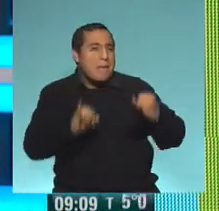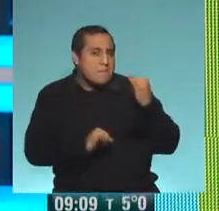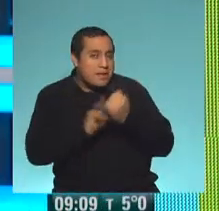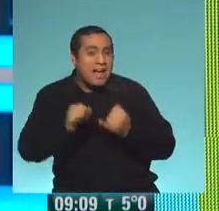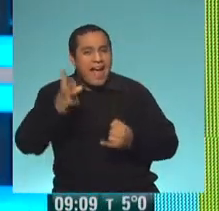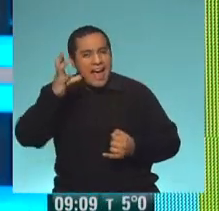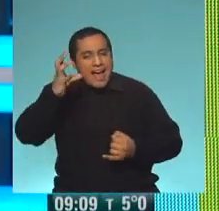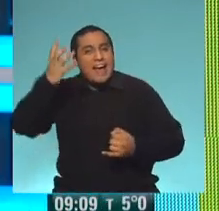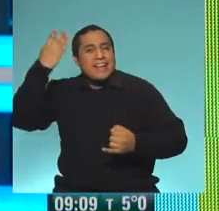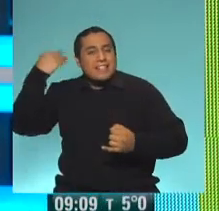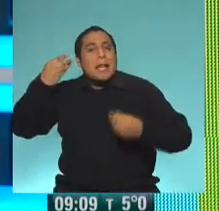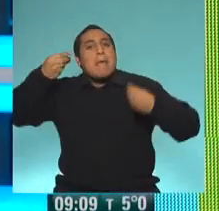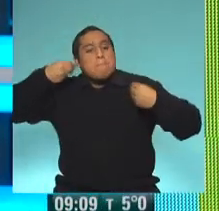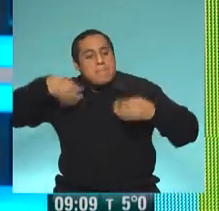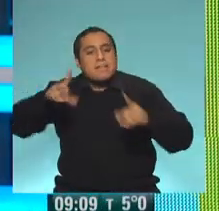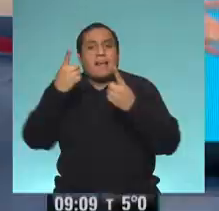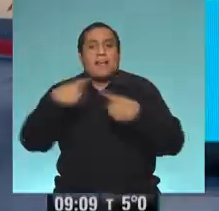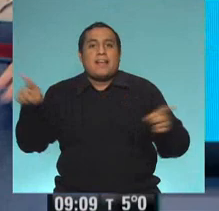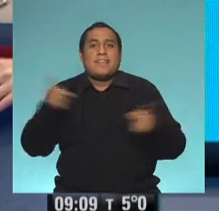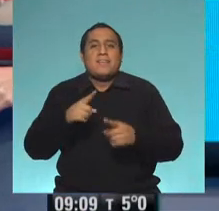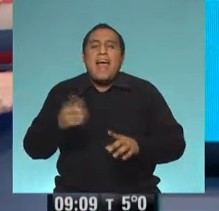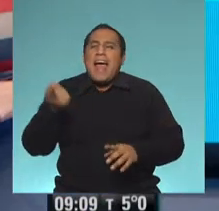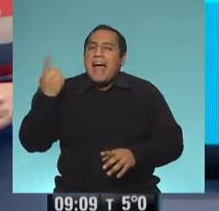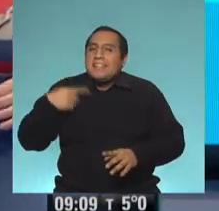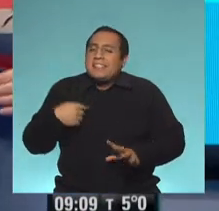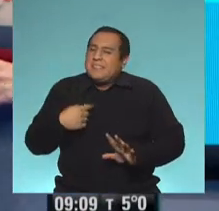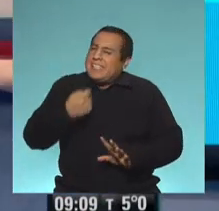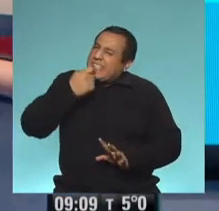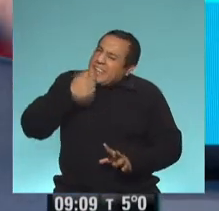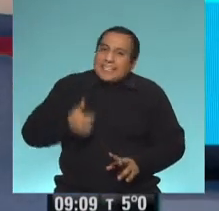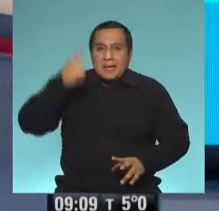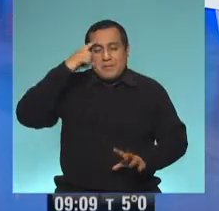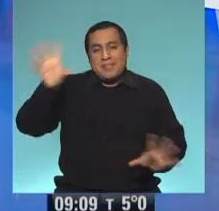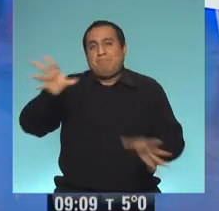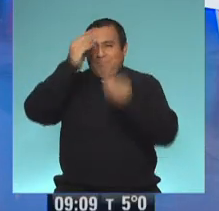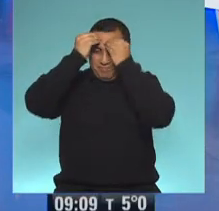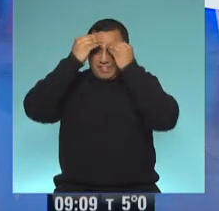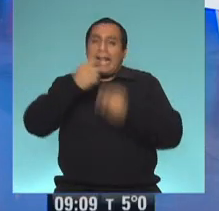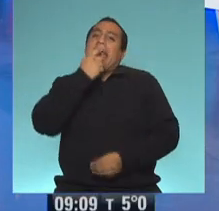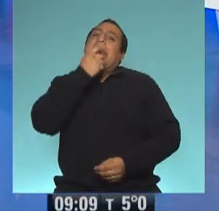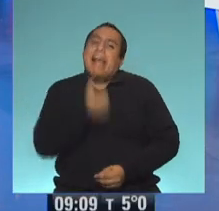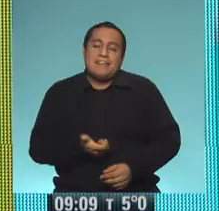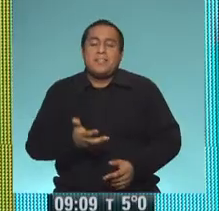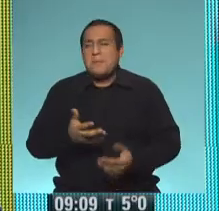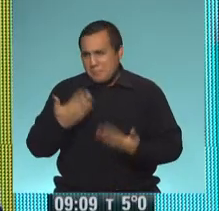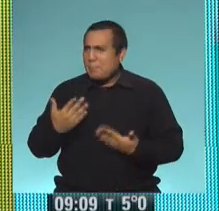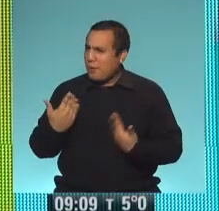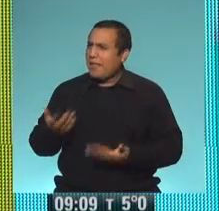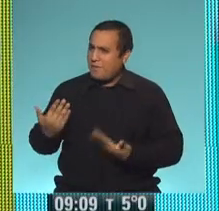a cantar, la estamos aprendiendo. Porque casi que me la aprendo, te digo. Que es como esta canción nueva. Casi. Vamos, Darnell.